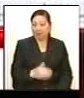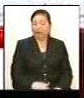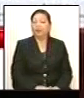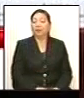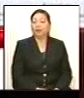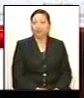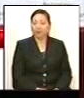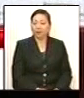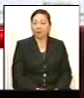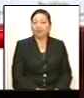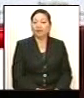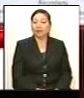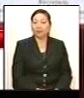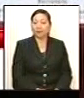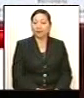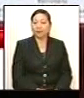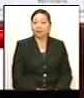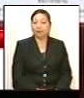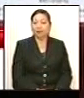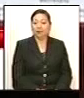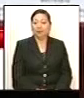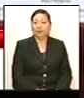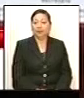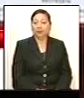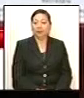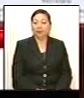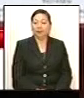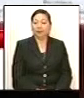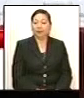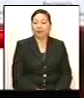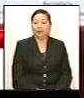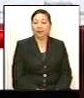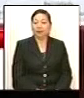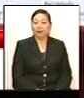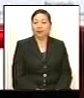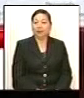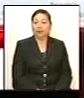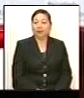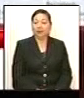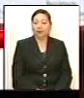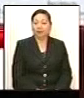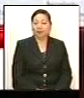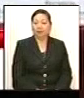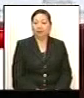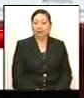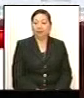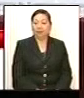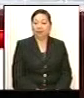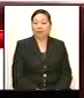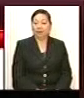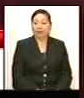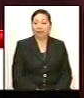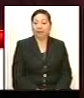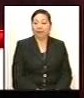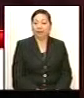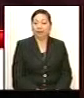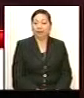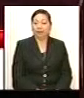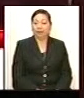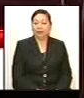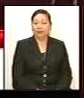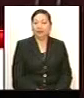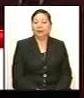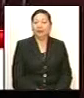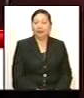Carrachefe tiene uso de la palabra, pero primero creo que congresista Castro tenía el uso de la palabra. Ah, ya, congresista Schaefer, continúe, luego congresista Castro.